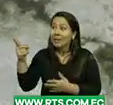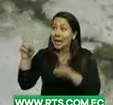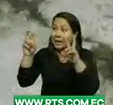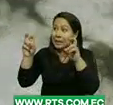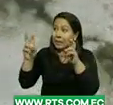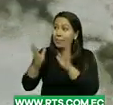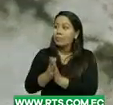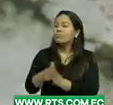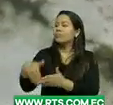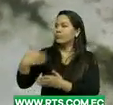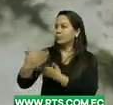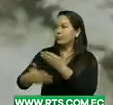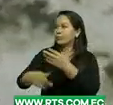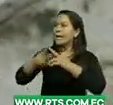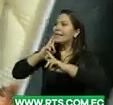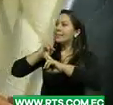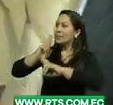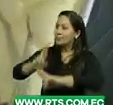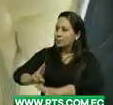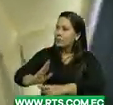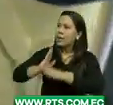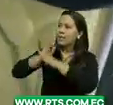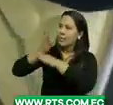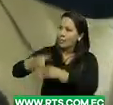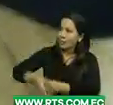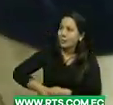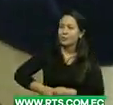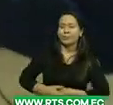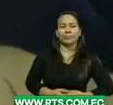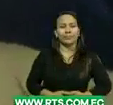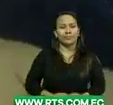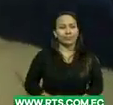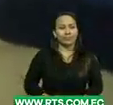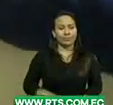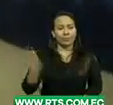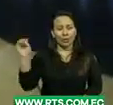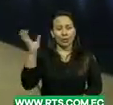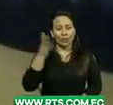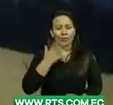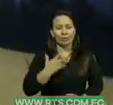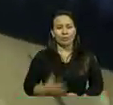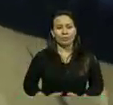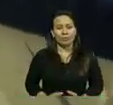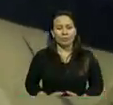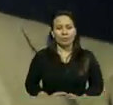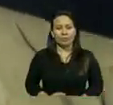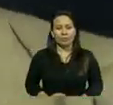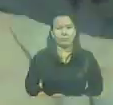darán los resultados respectivos dentro de las próximas horas, informó Julio César Saona.